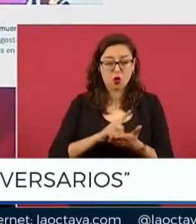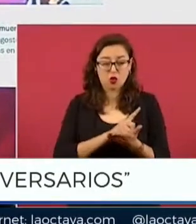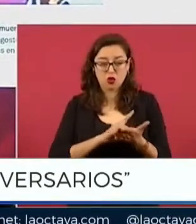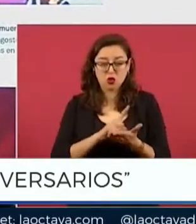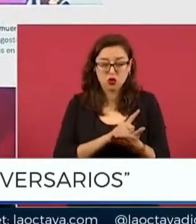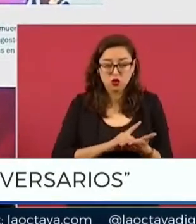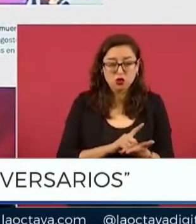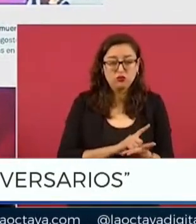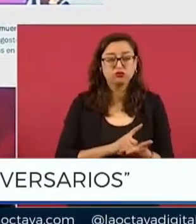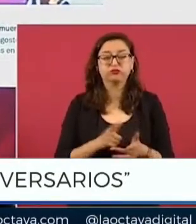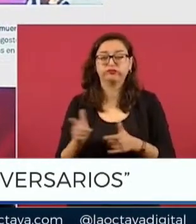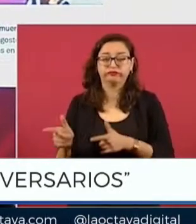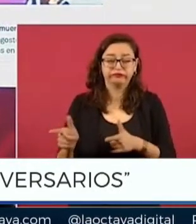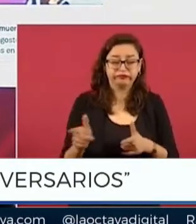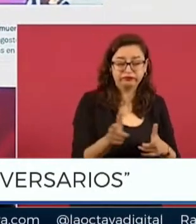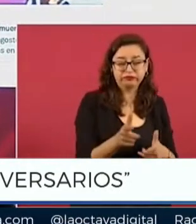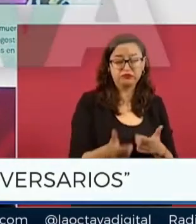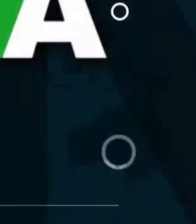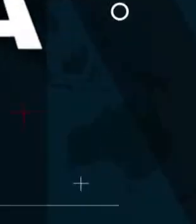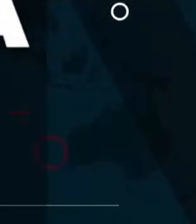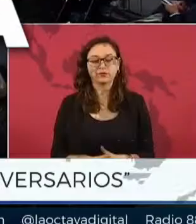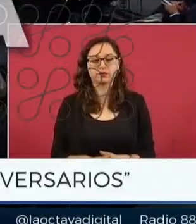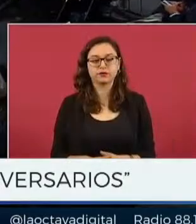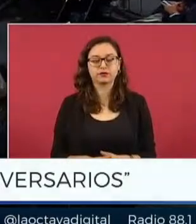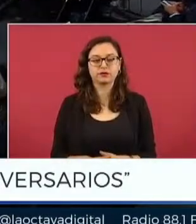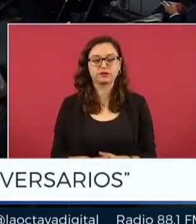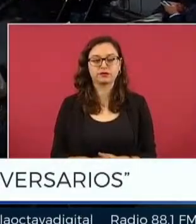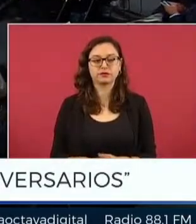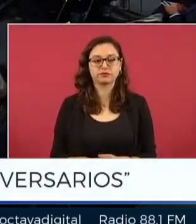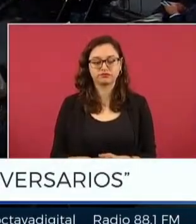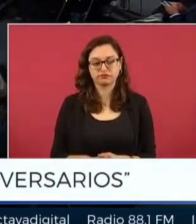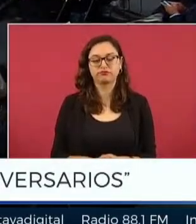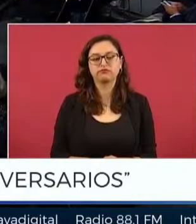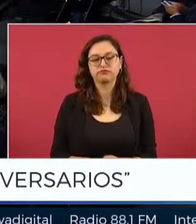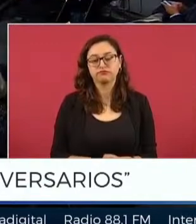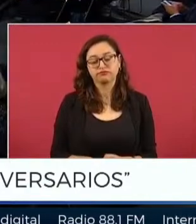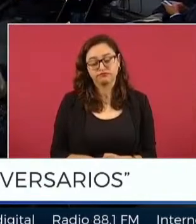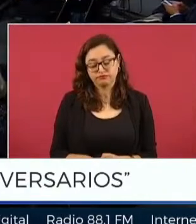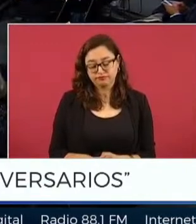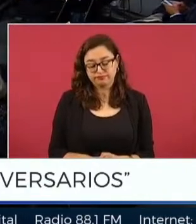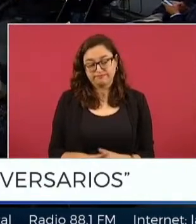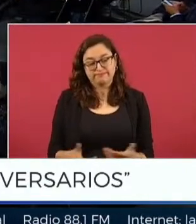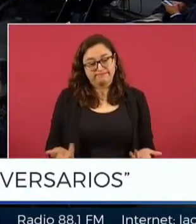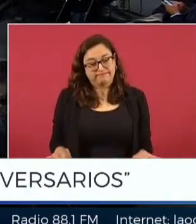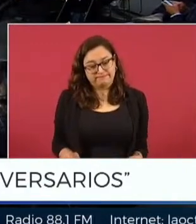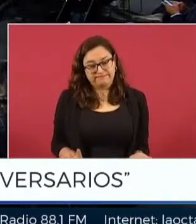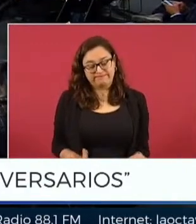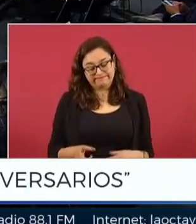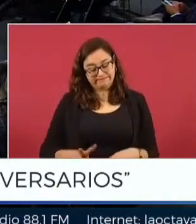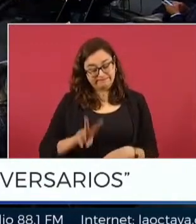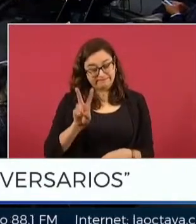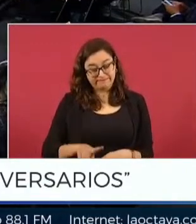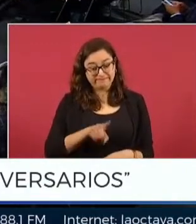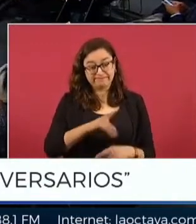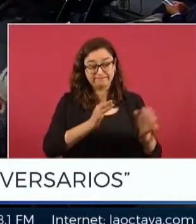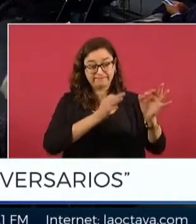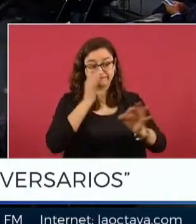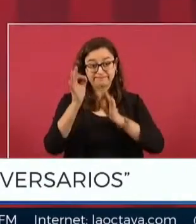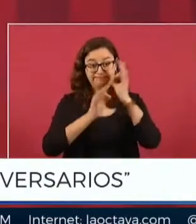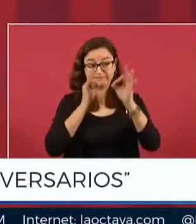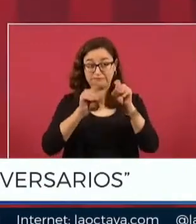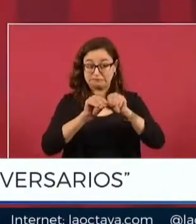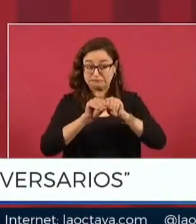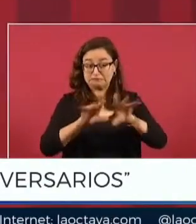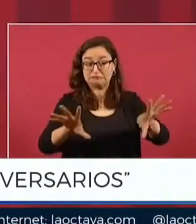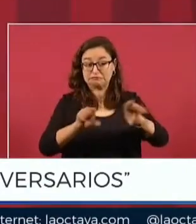violentos de los últimos días sin duda están exagerando nuestros adversarios